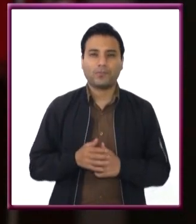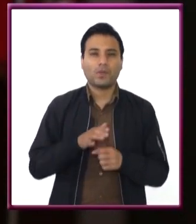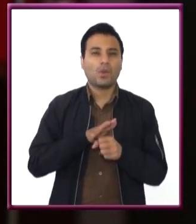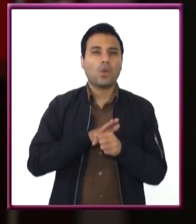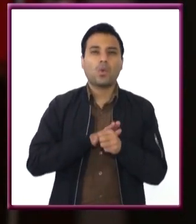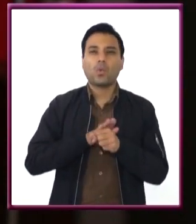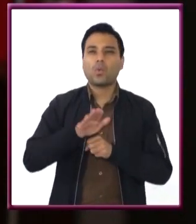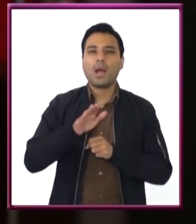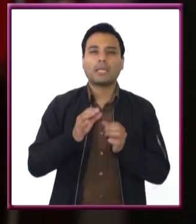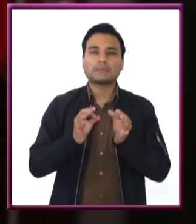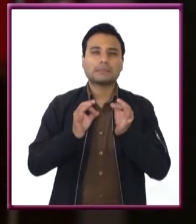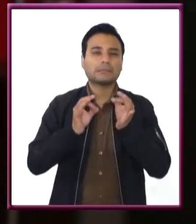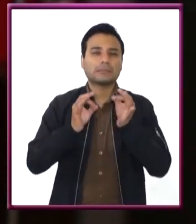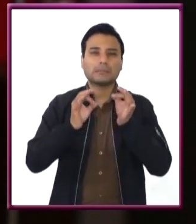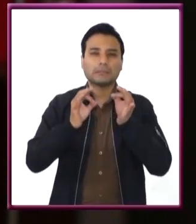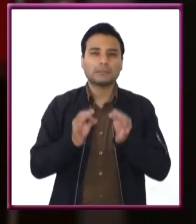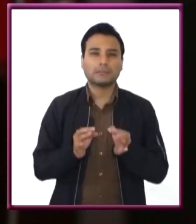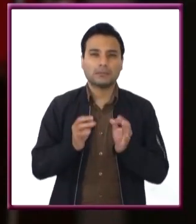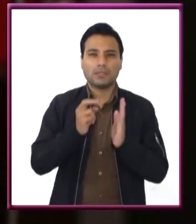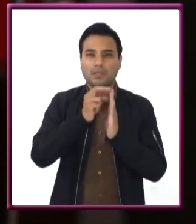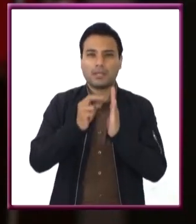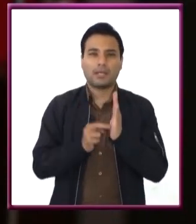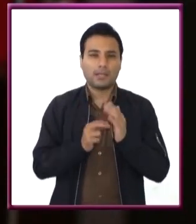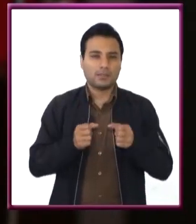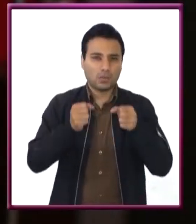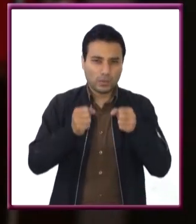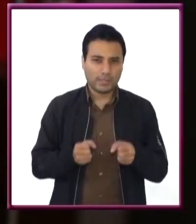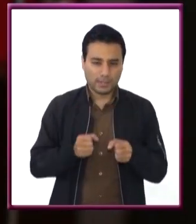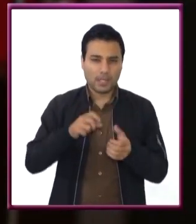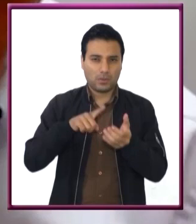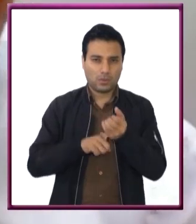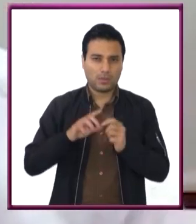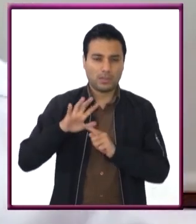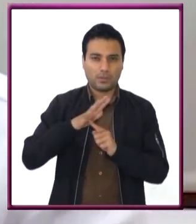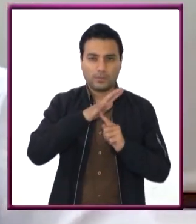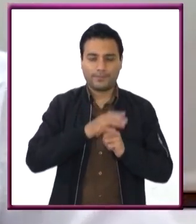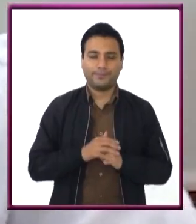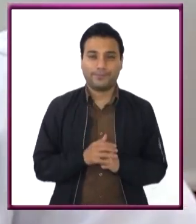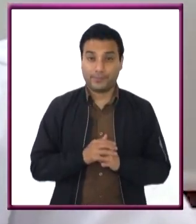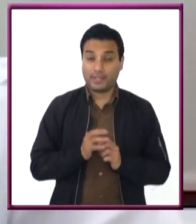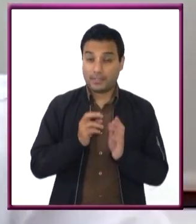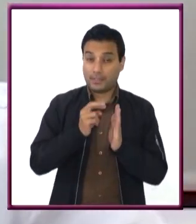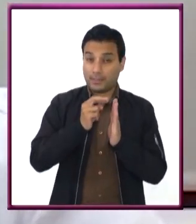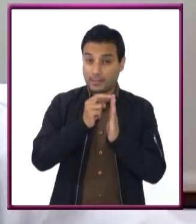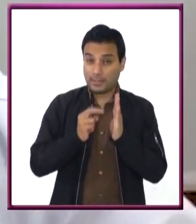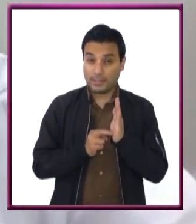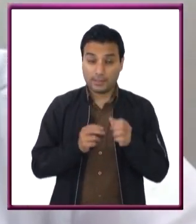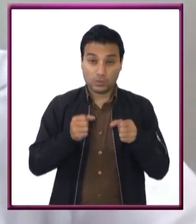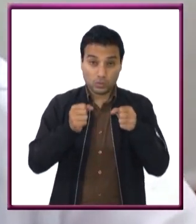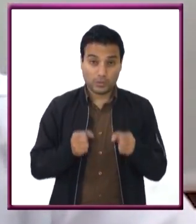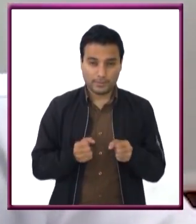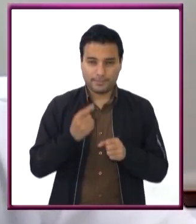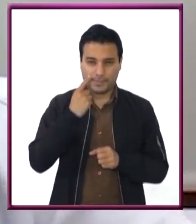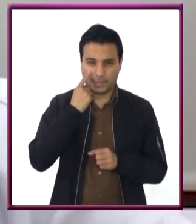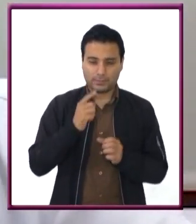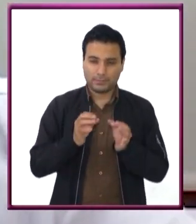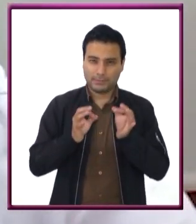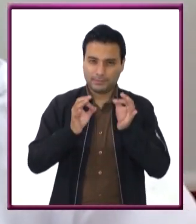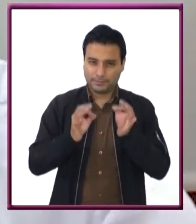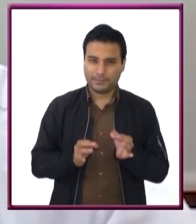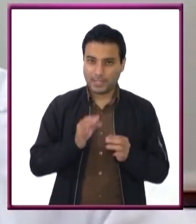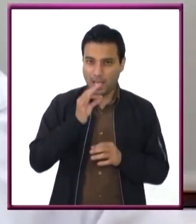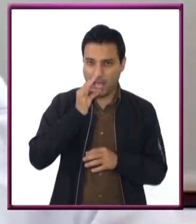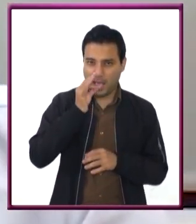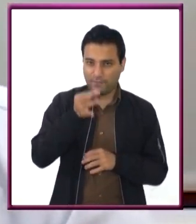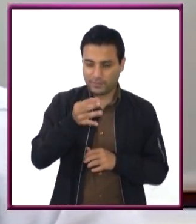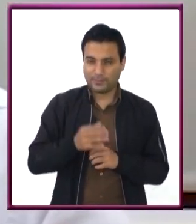factor de seguridad que se utiliza en los helicópteros? Bueno, mira, el factor de seguridad, te doy el número exacto, pero